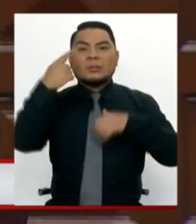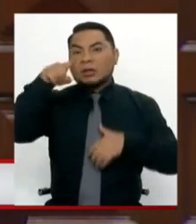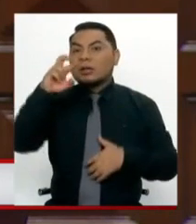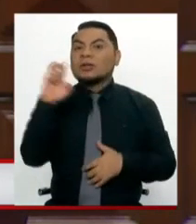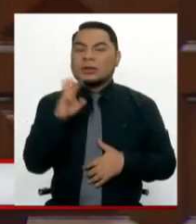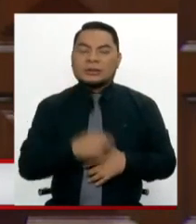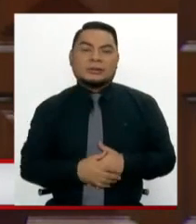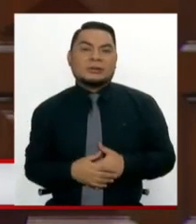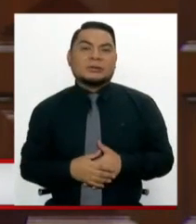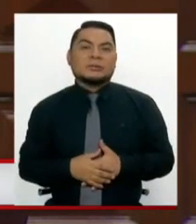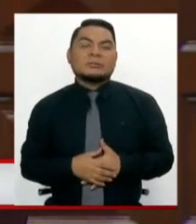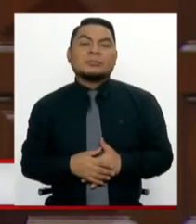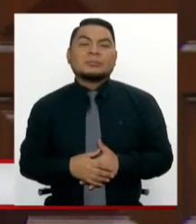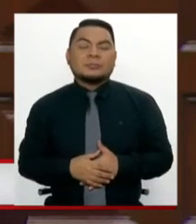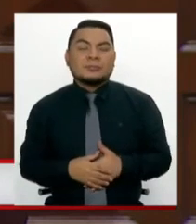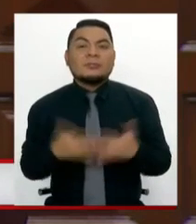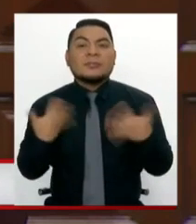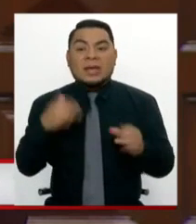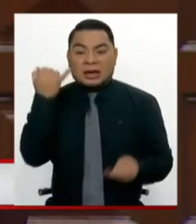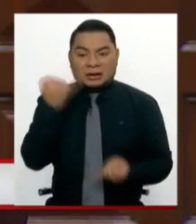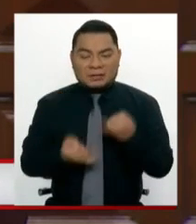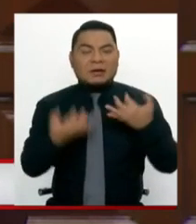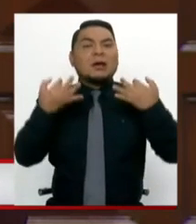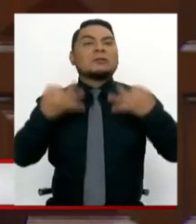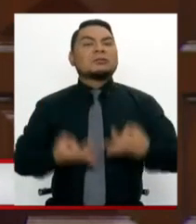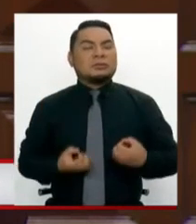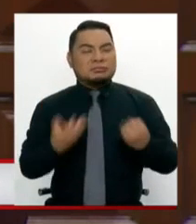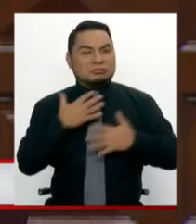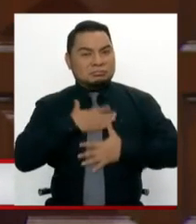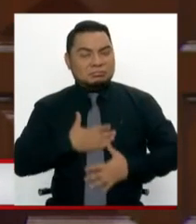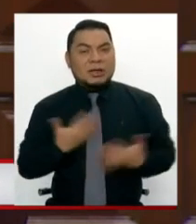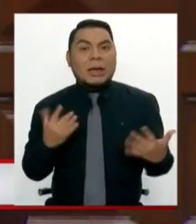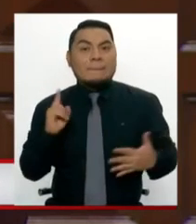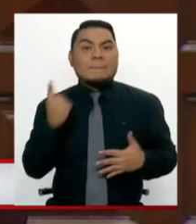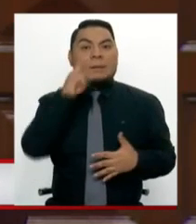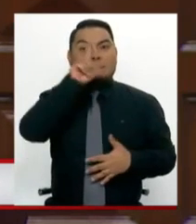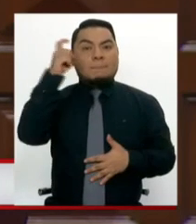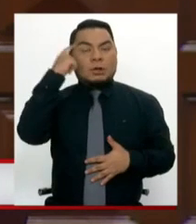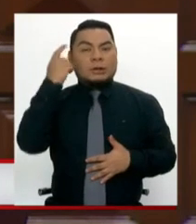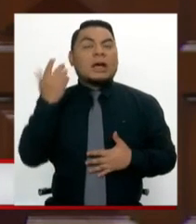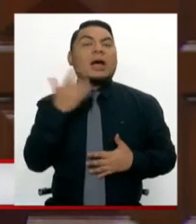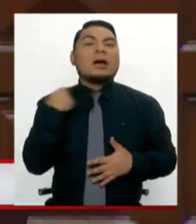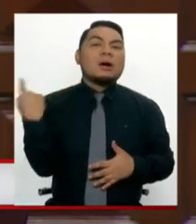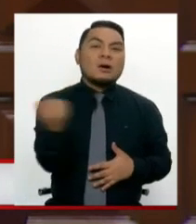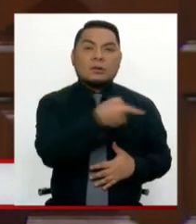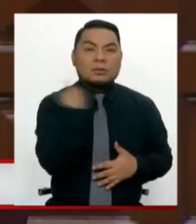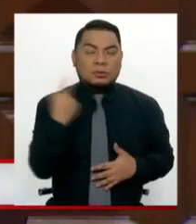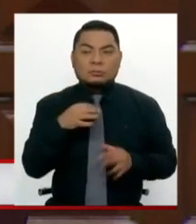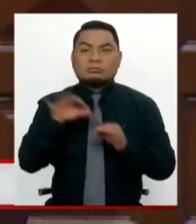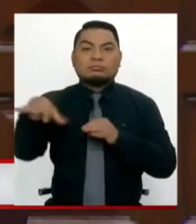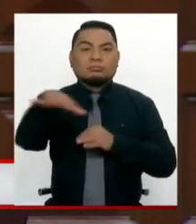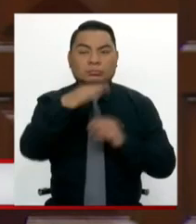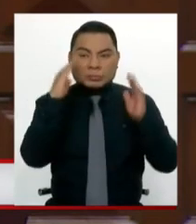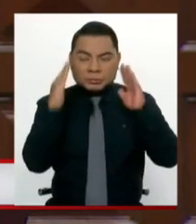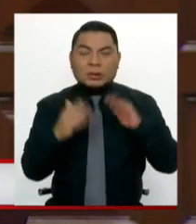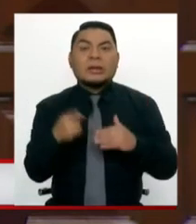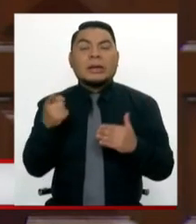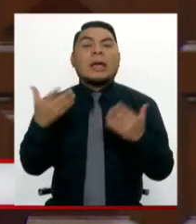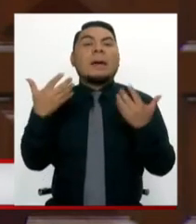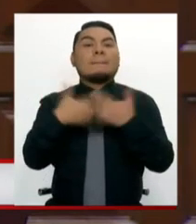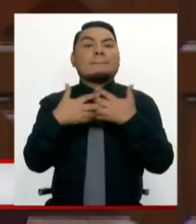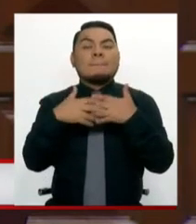de dólares. Hemos culminado satisfactoriamente la primera política nacional multisectorial para la